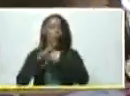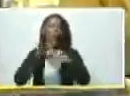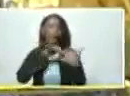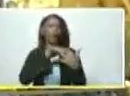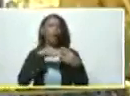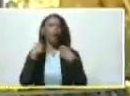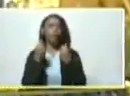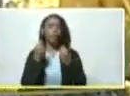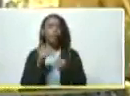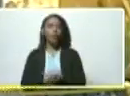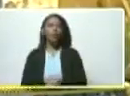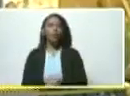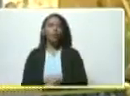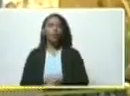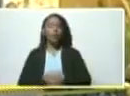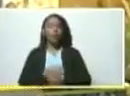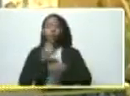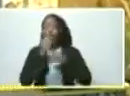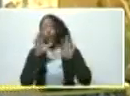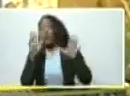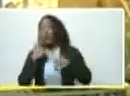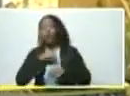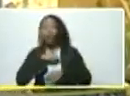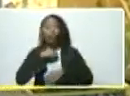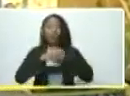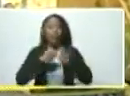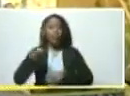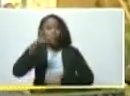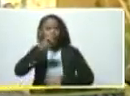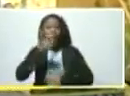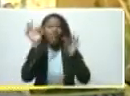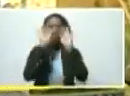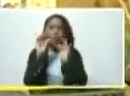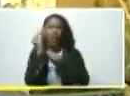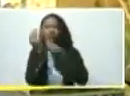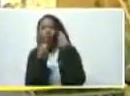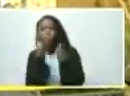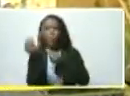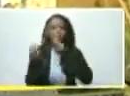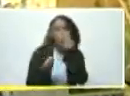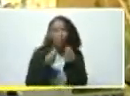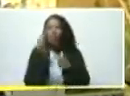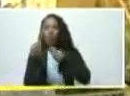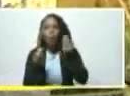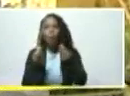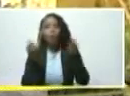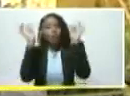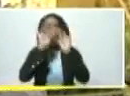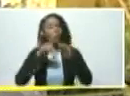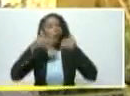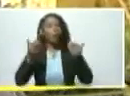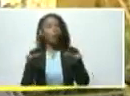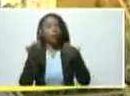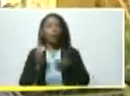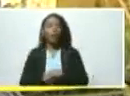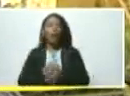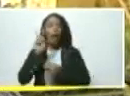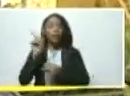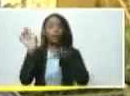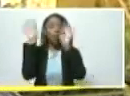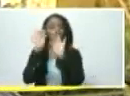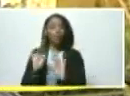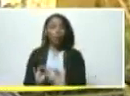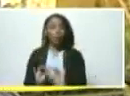económica hizo, bueno, que tuviéramos que buscar alternativas. De manera tal, pues, que en esas